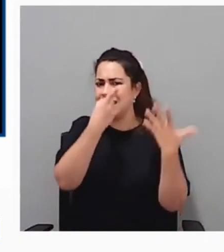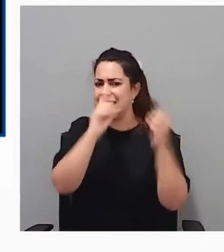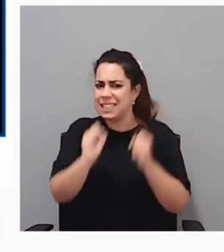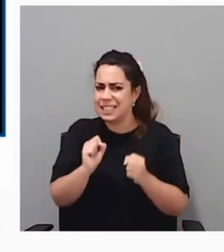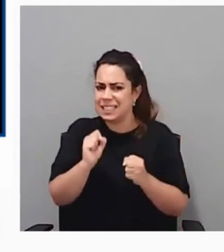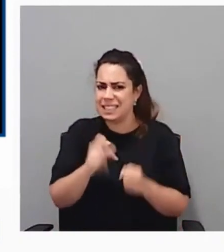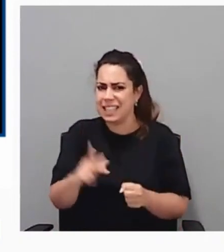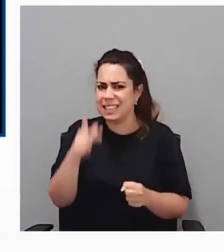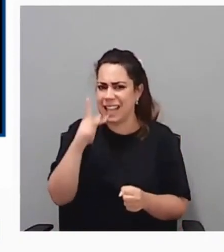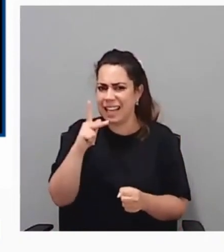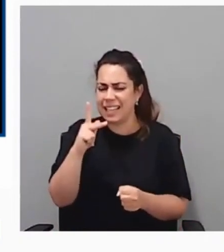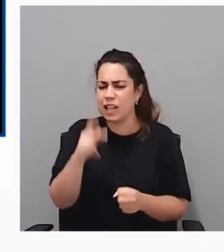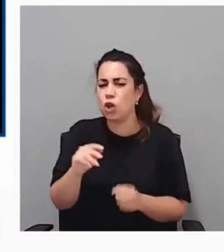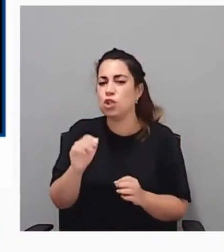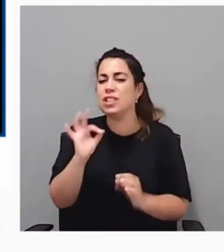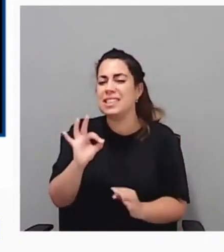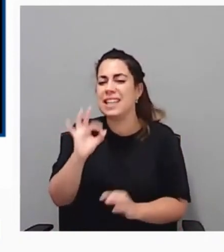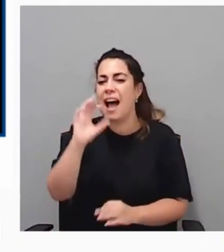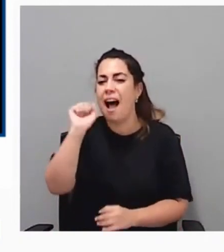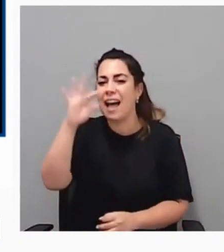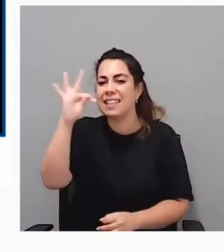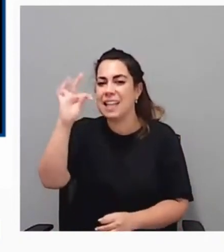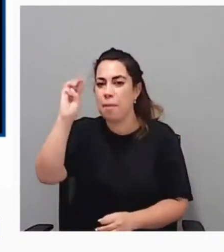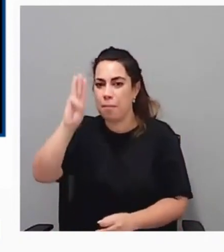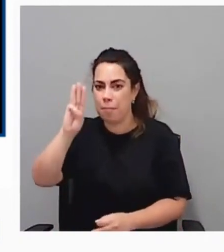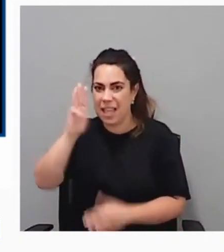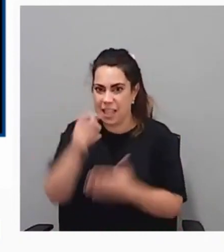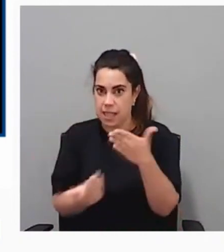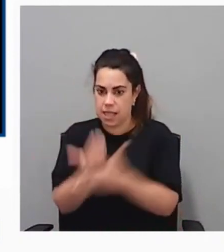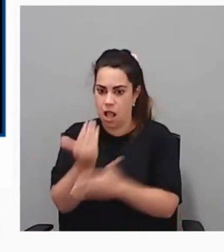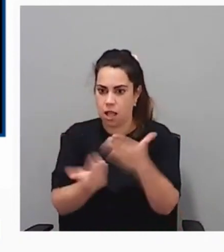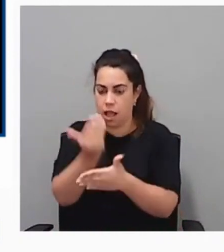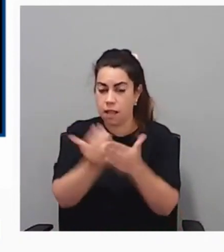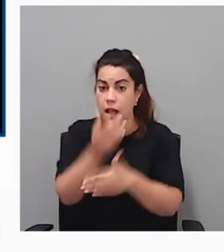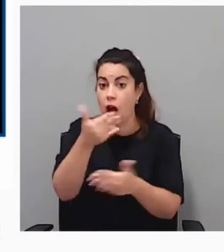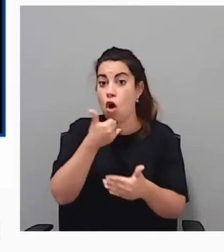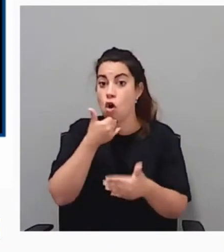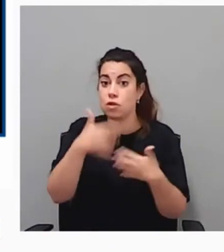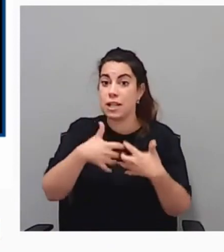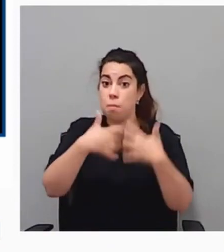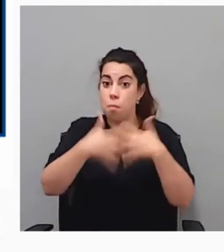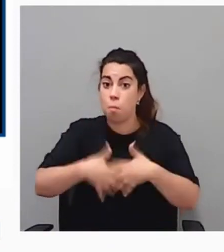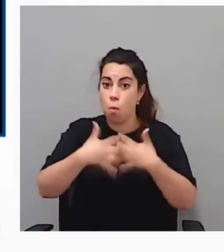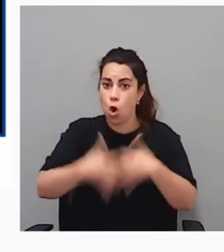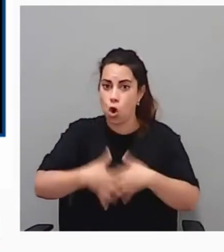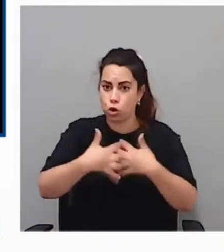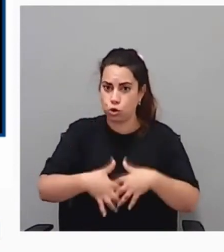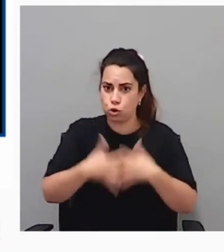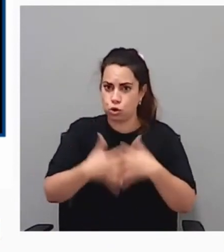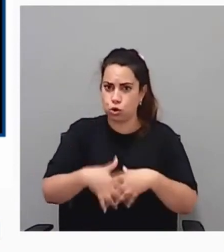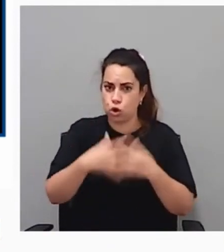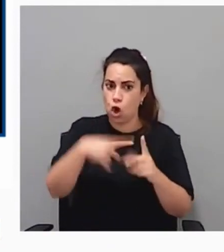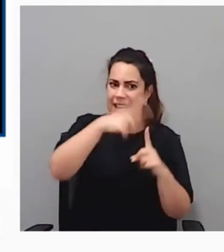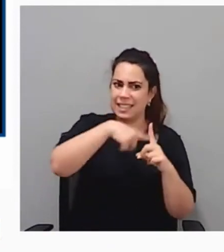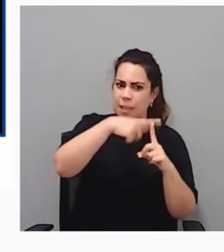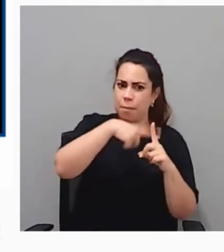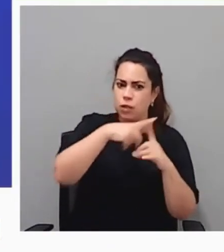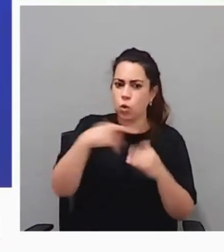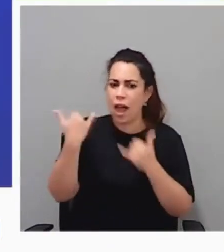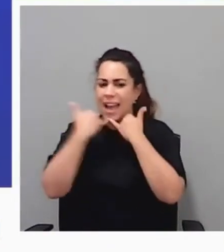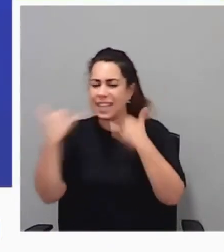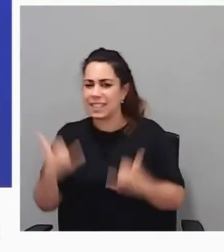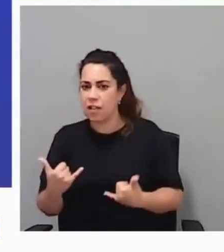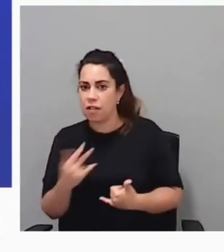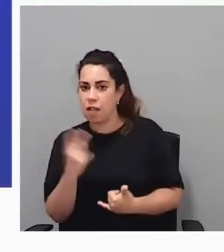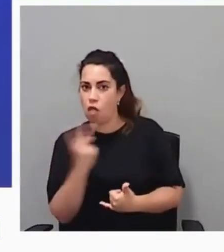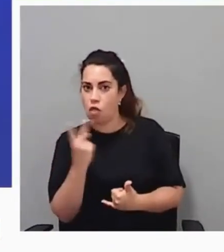de moléculas de ATP al día, y funciona como un motor. Usa la temperatura y la electricidad que hay